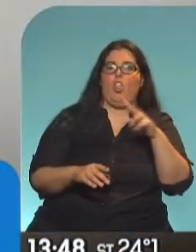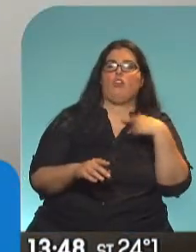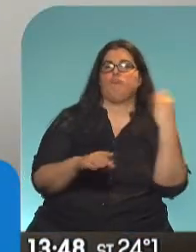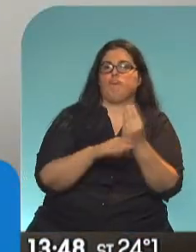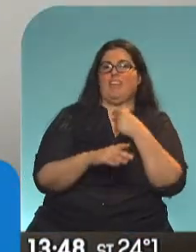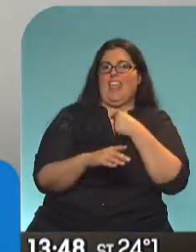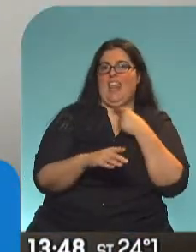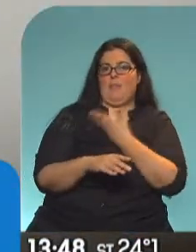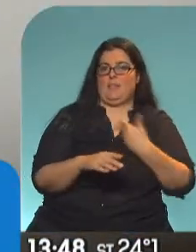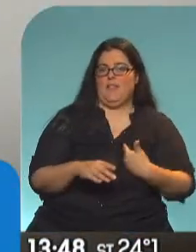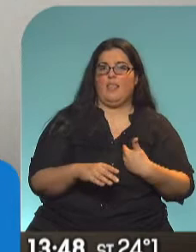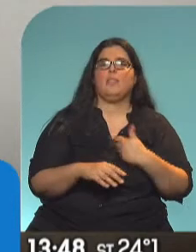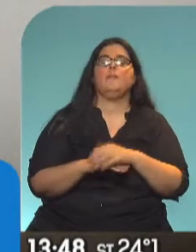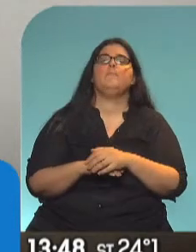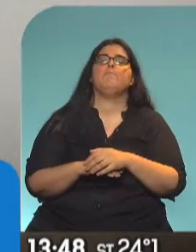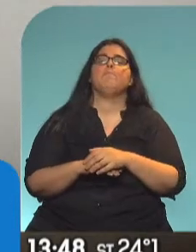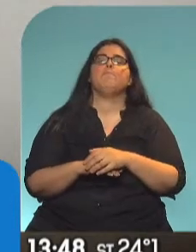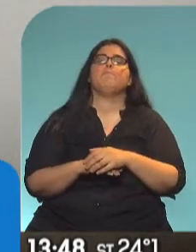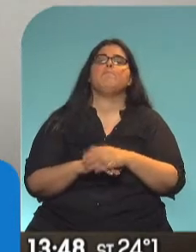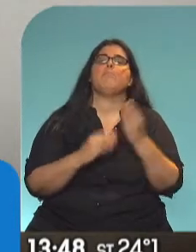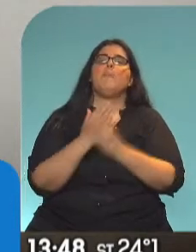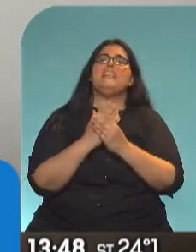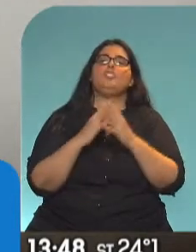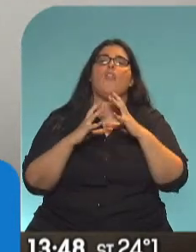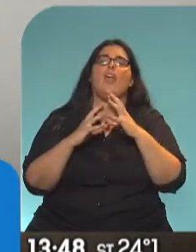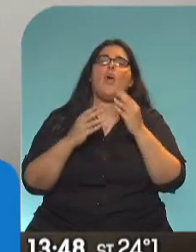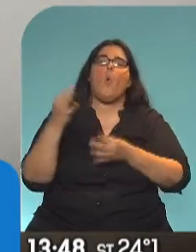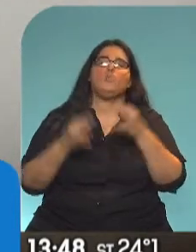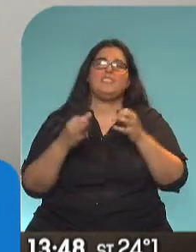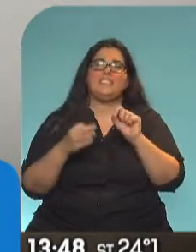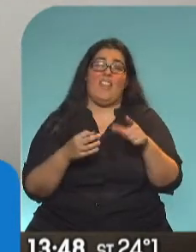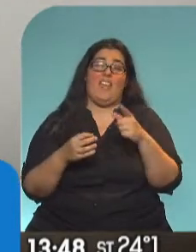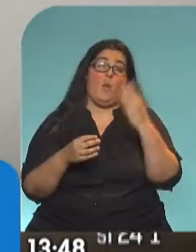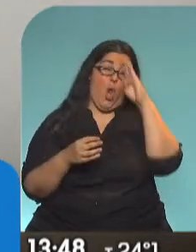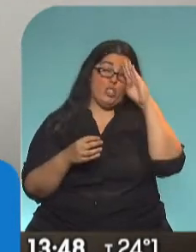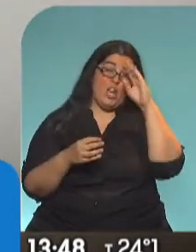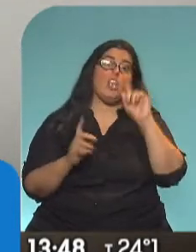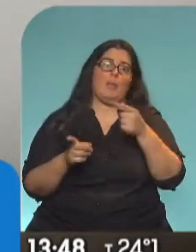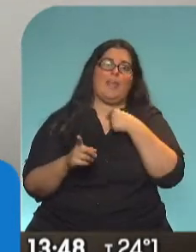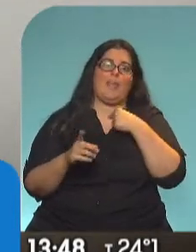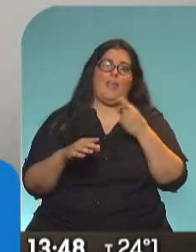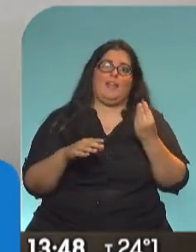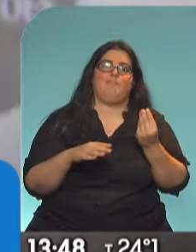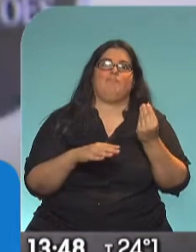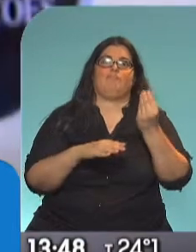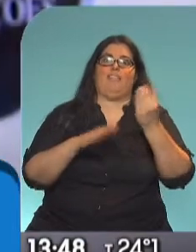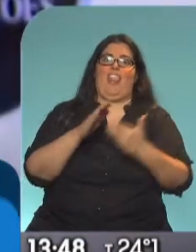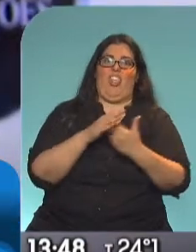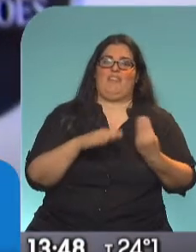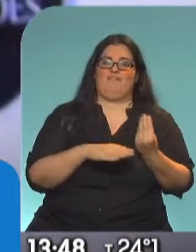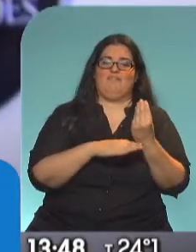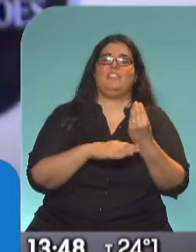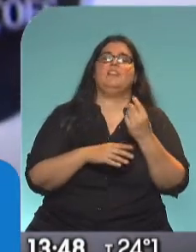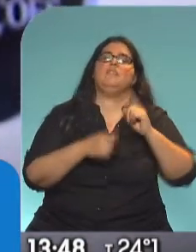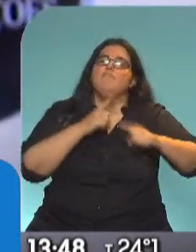ex ministro de Justicia de Bolsonaro, Sérgio Moro, asoma también como un nuevo líder de la derecha. Mantuvo conversaciones con Luciano